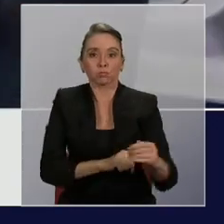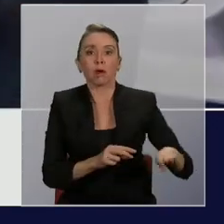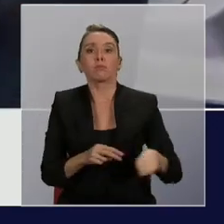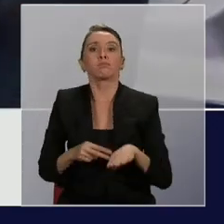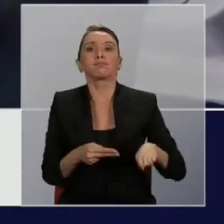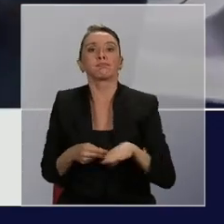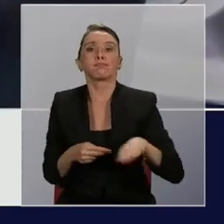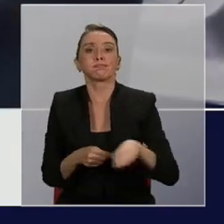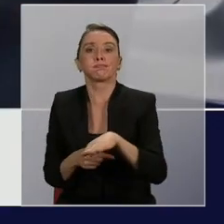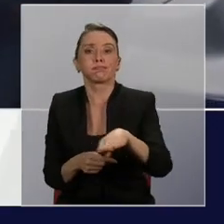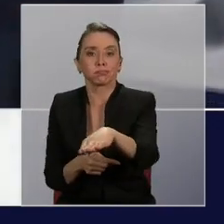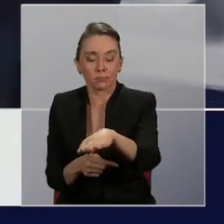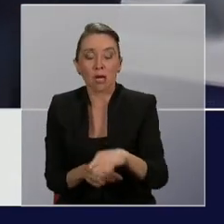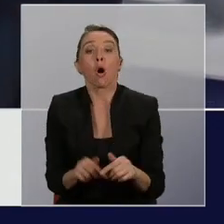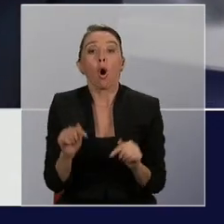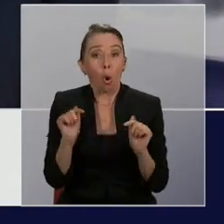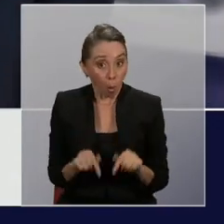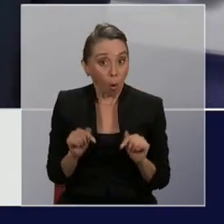¡Gracias!